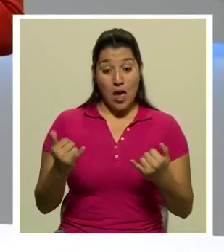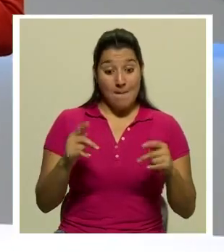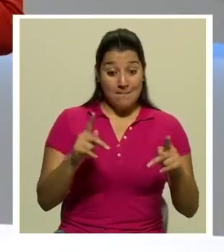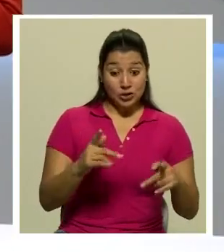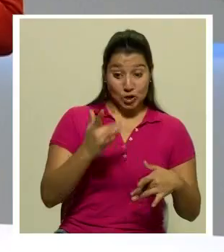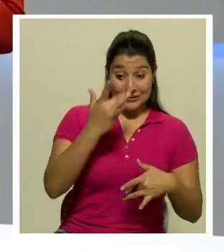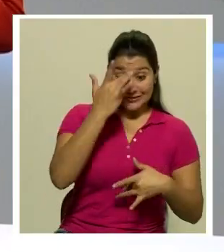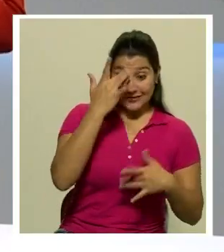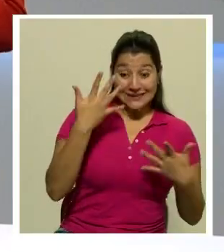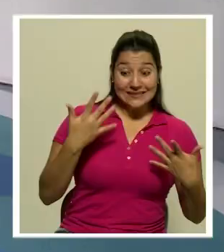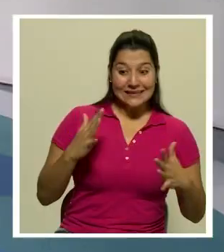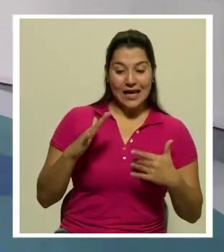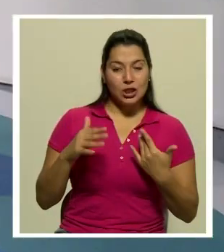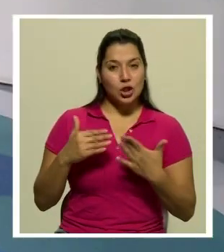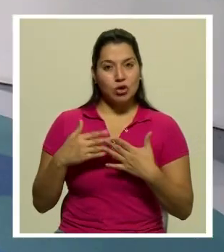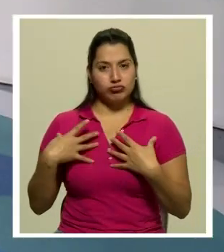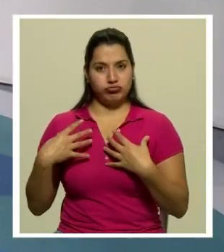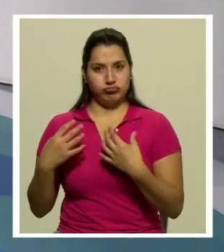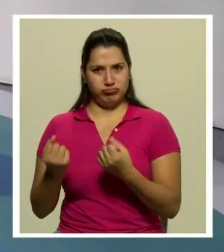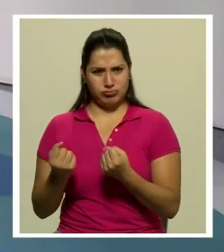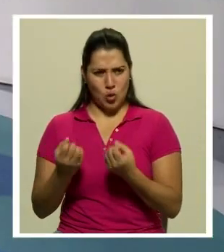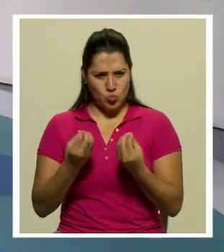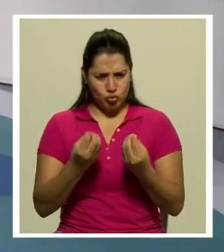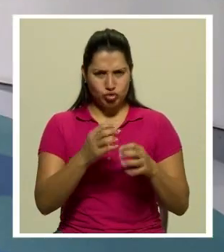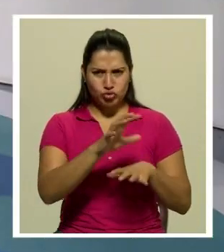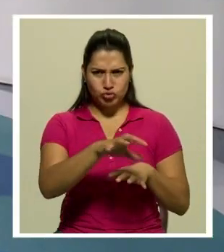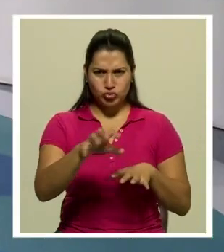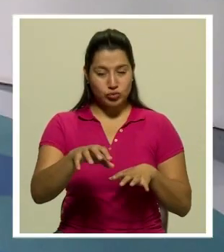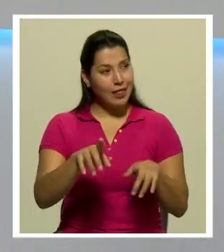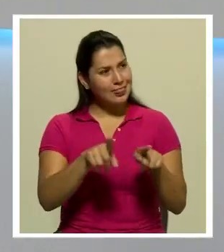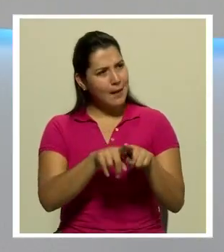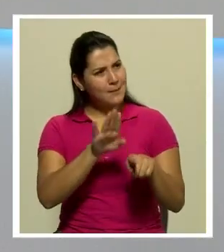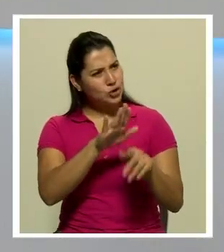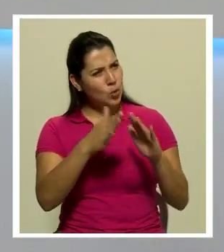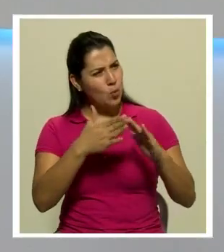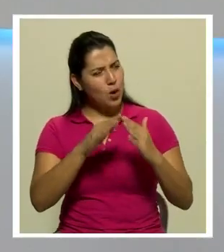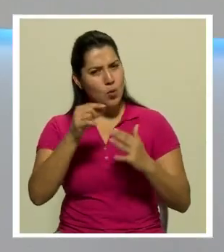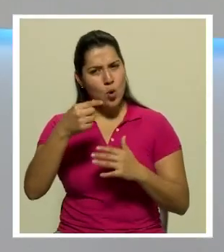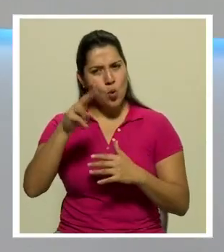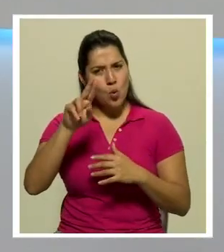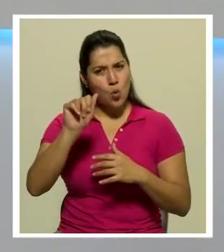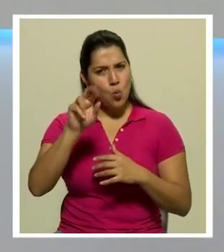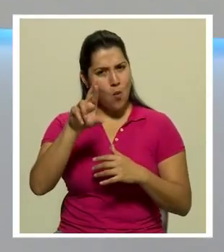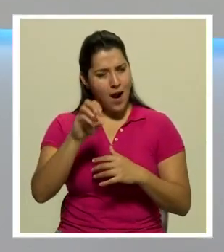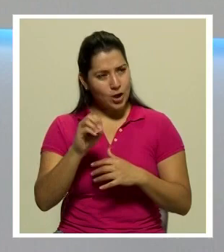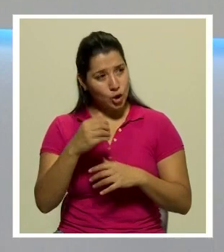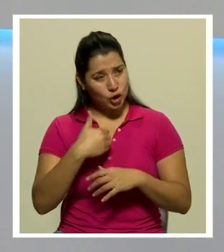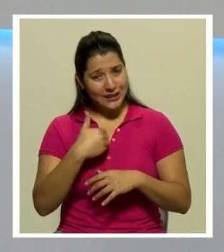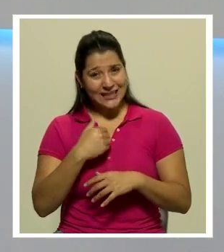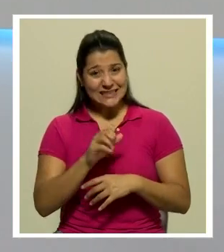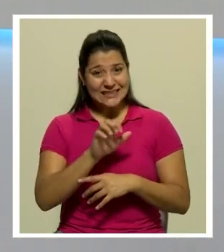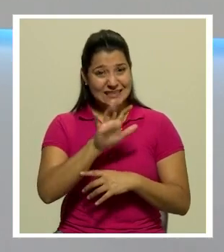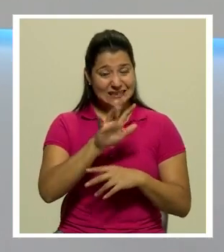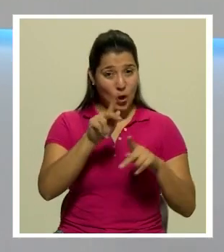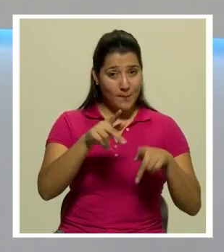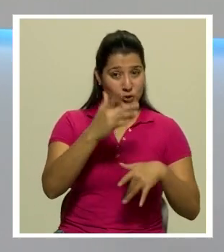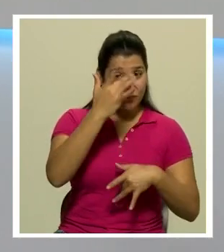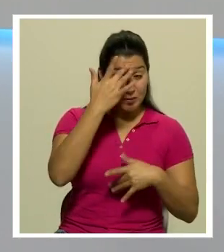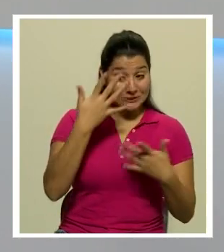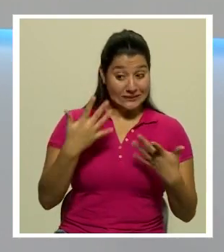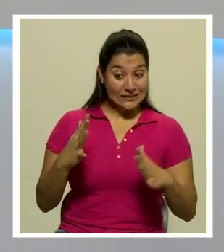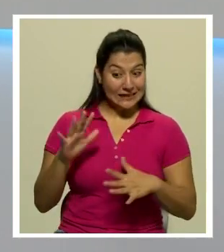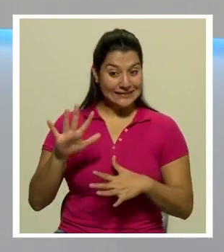se recuperan, a cuenta de ellos su pueblo, el Guarco. Así es. 5 casos, 5 recuperados. Me parece